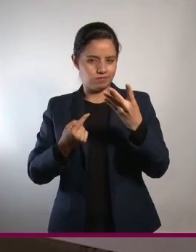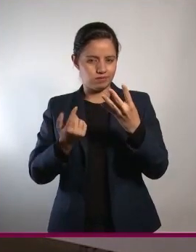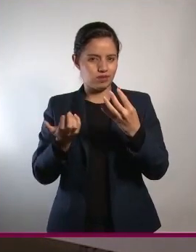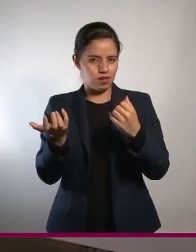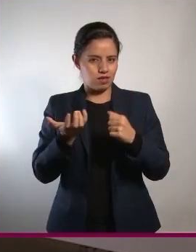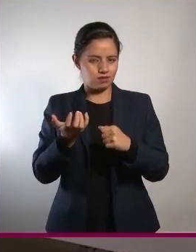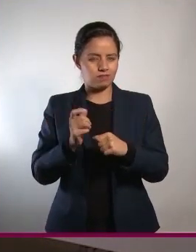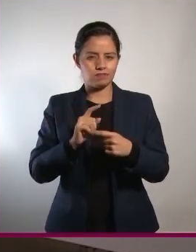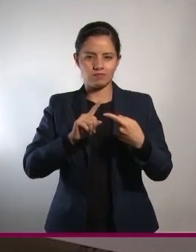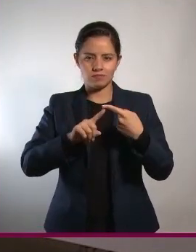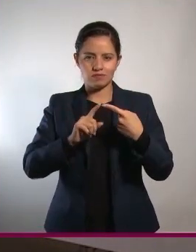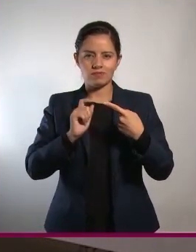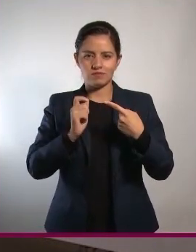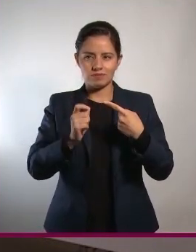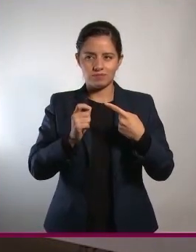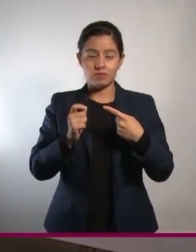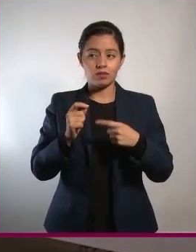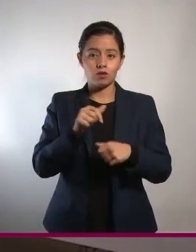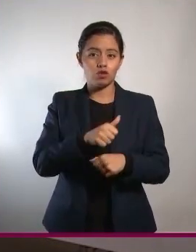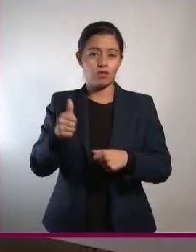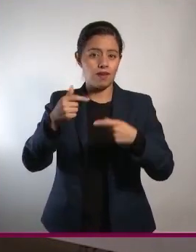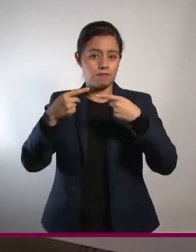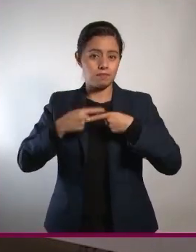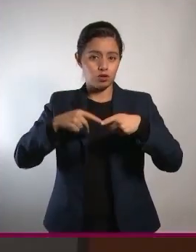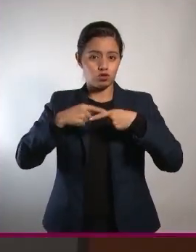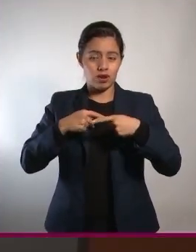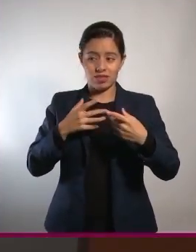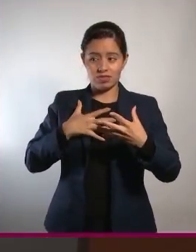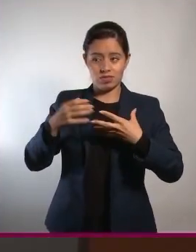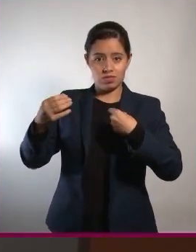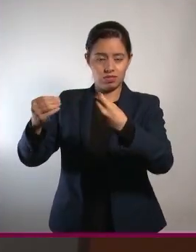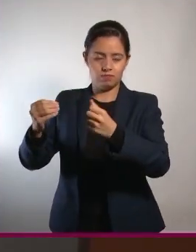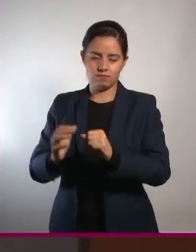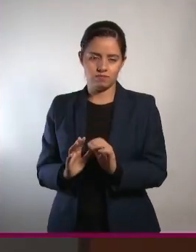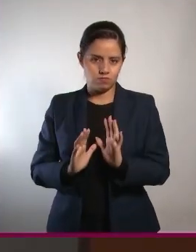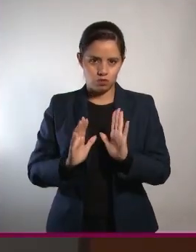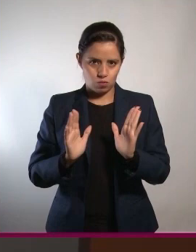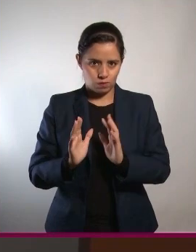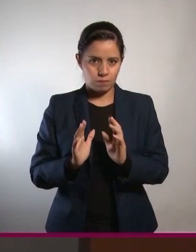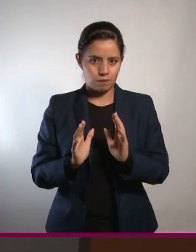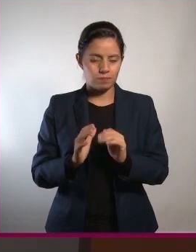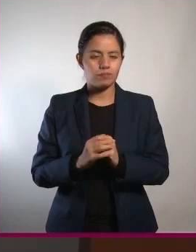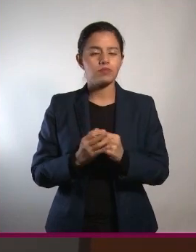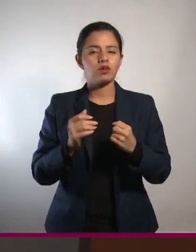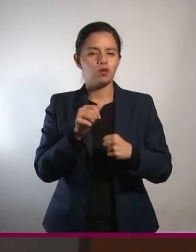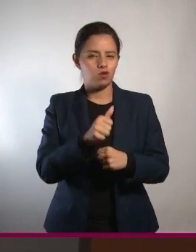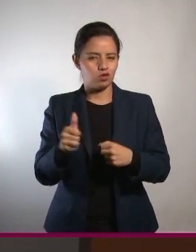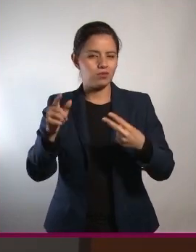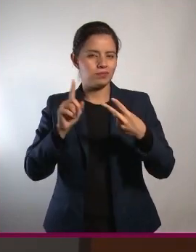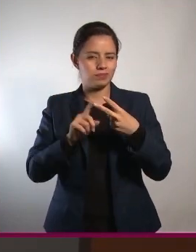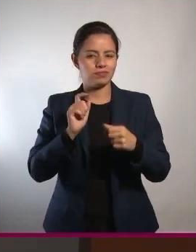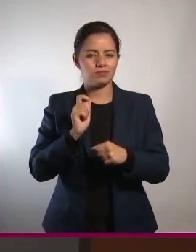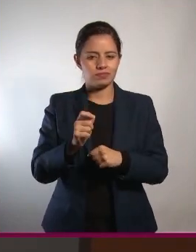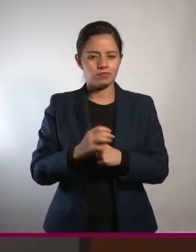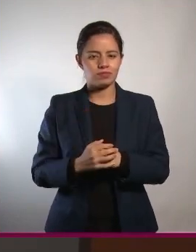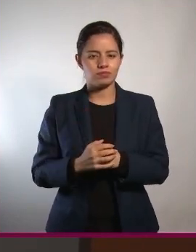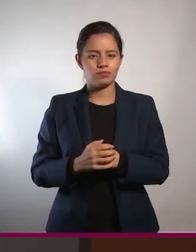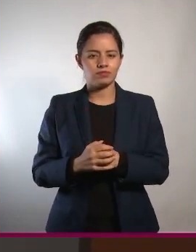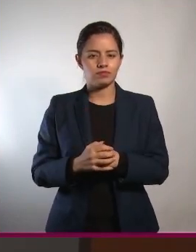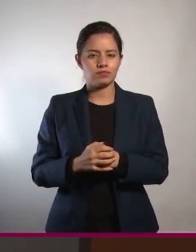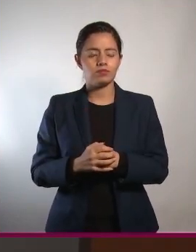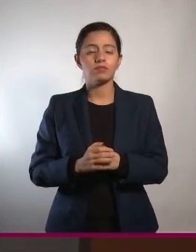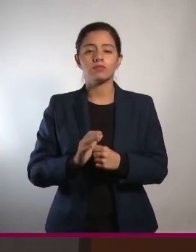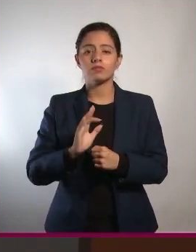la enfermedad se propague entre las personas cercanas a nosotros. Otras son para detectar empeoramiento de